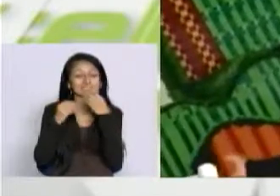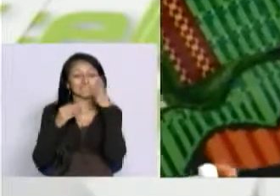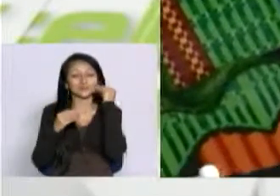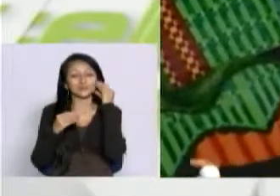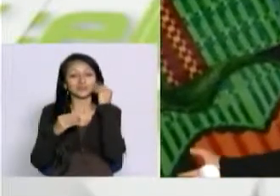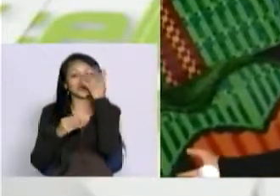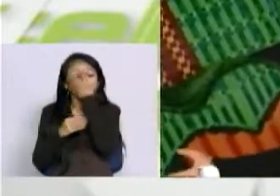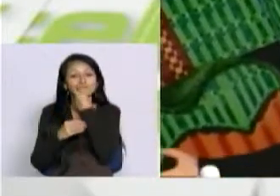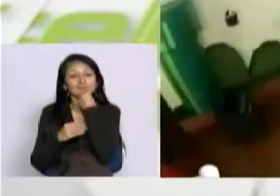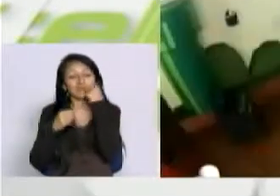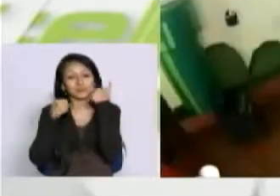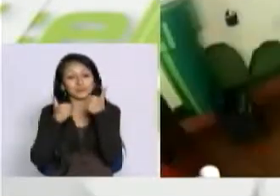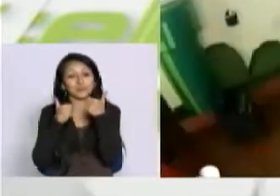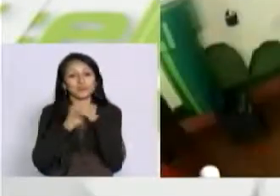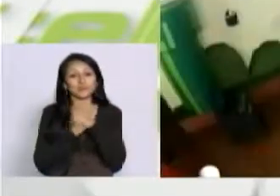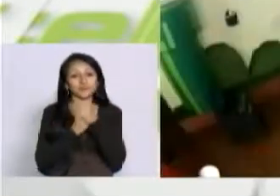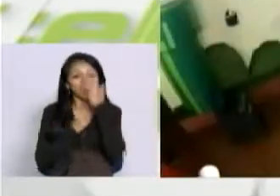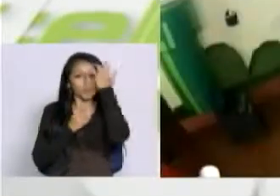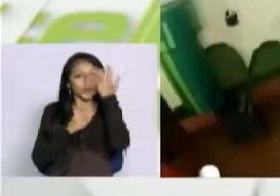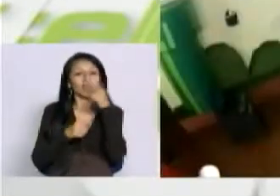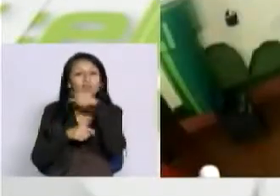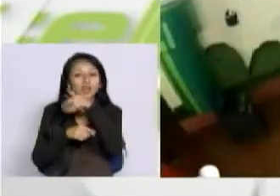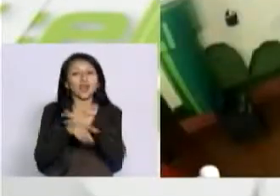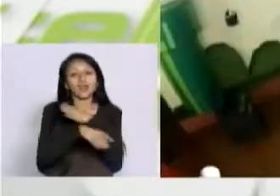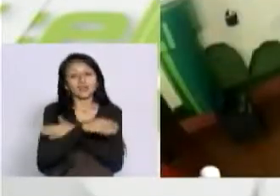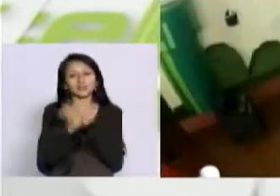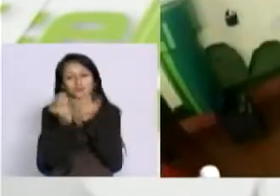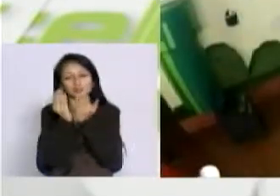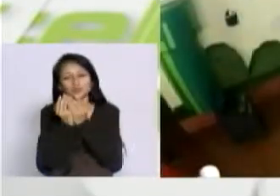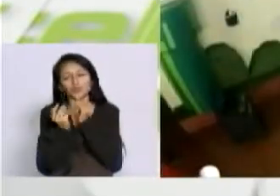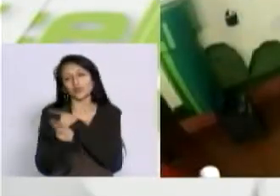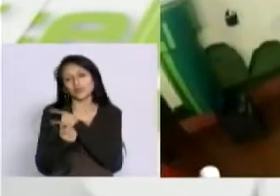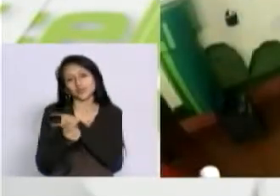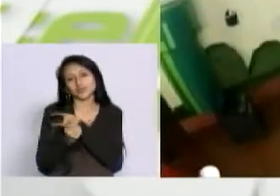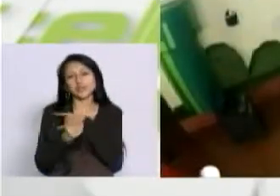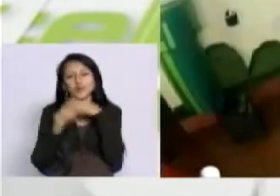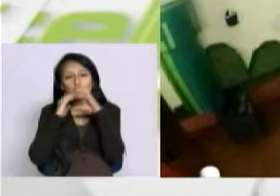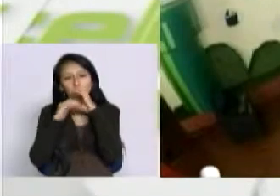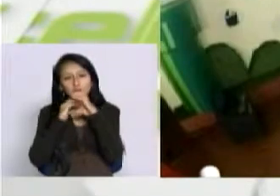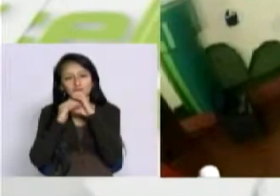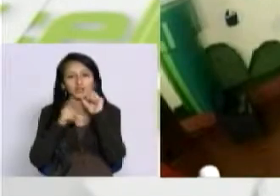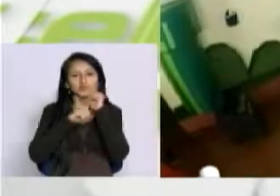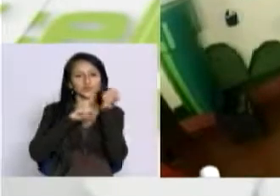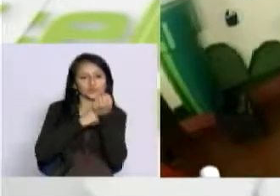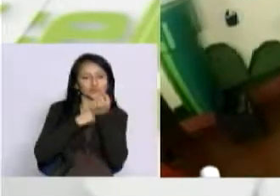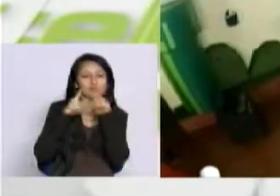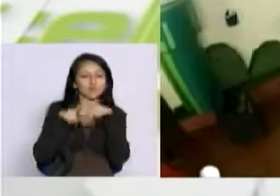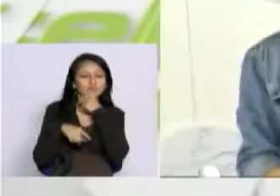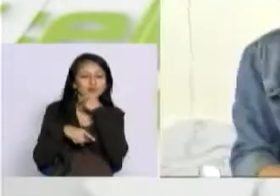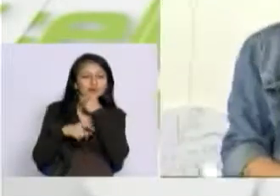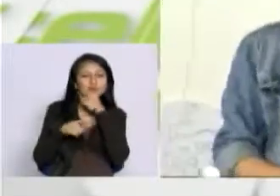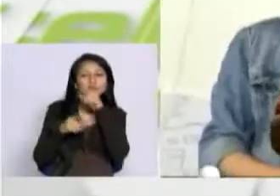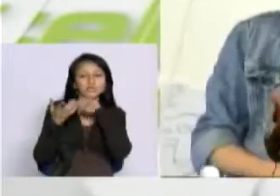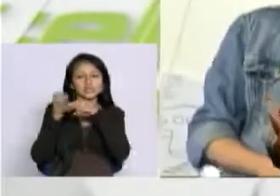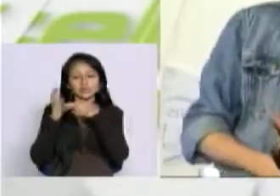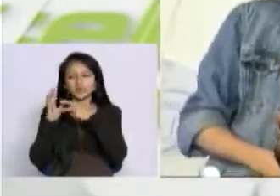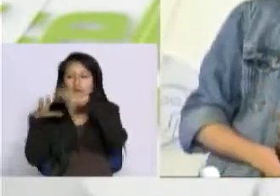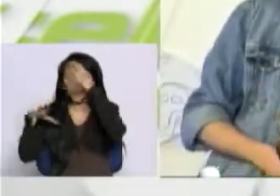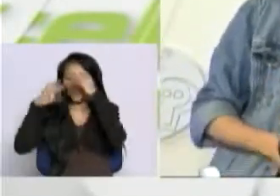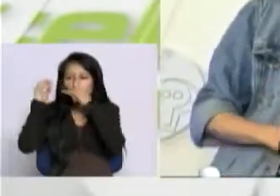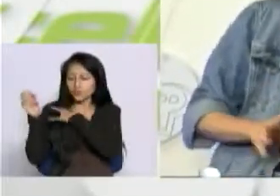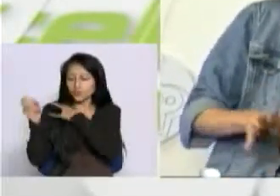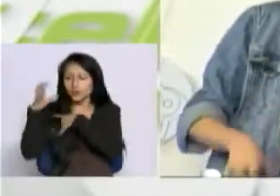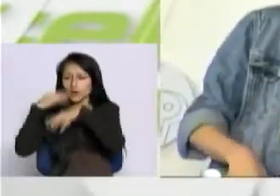experiencia muy buena, porque aparte pues yo estudio comunicación social y periodismo, entonces puedo alternar todas estas cosas que aprendo en la universidad, las puedo traer